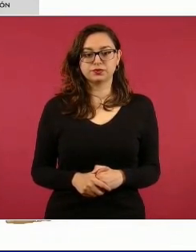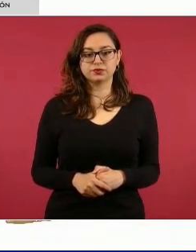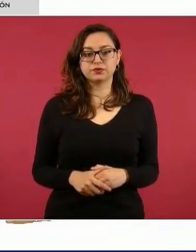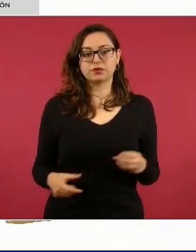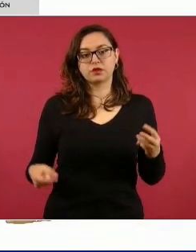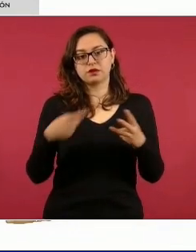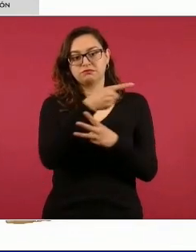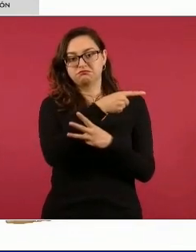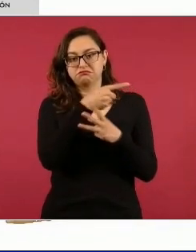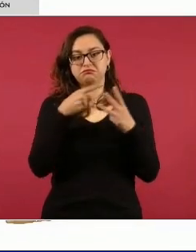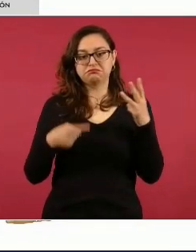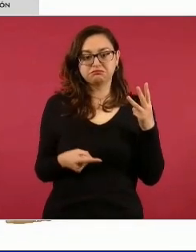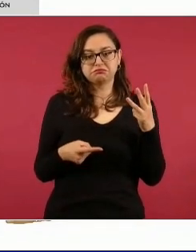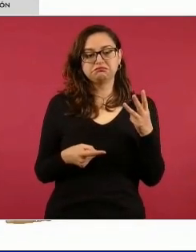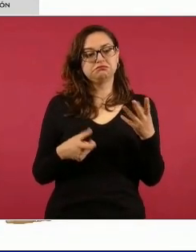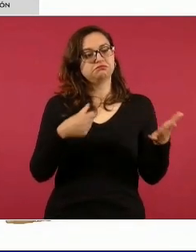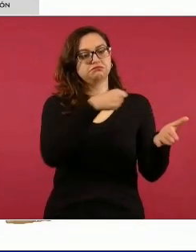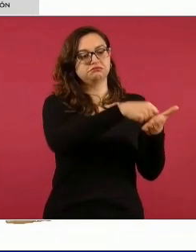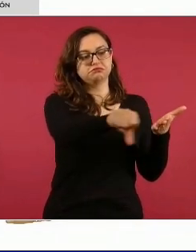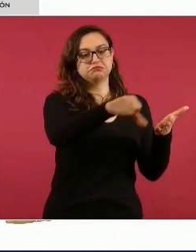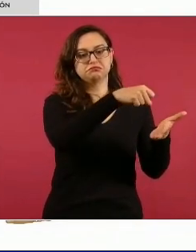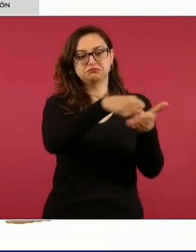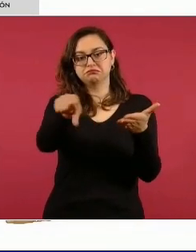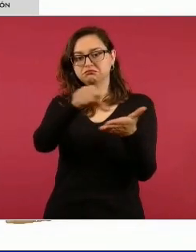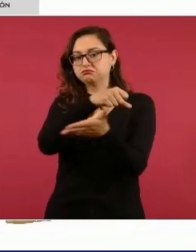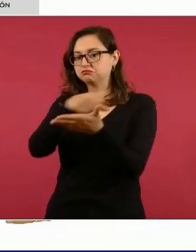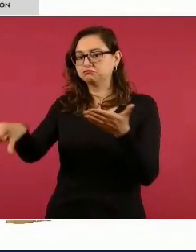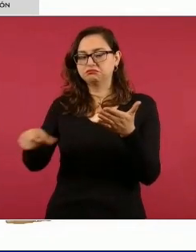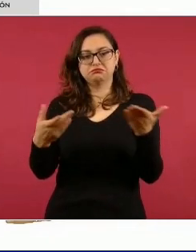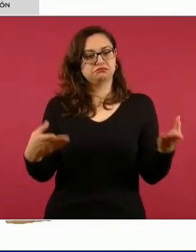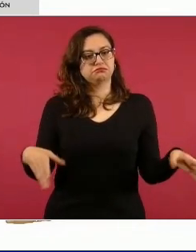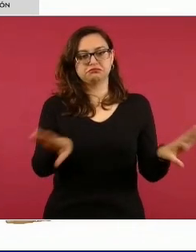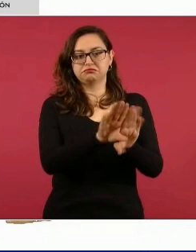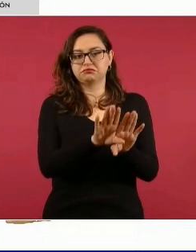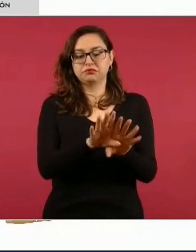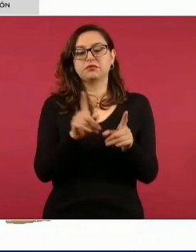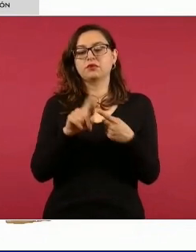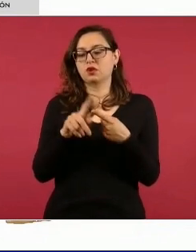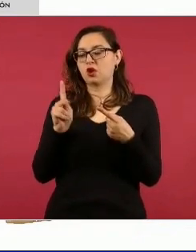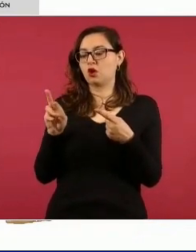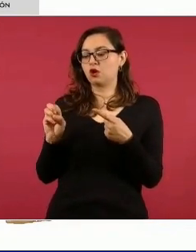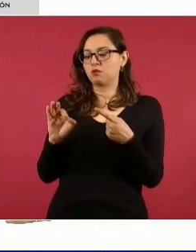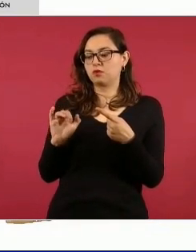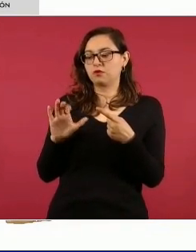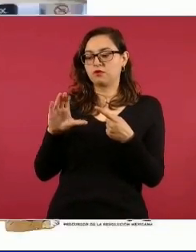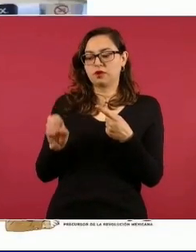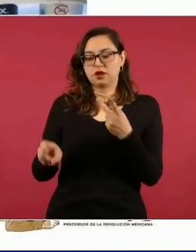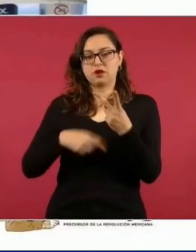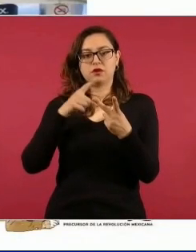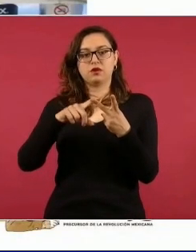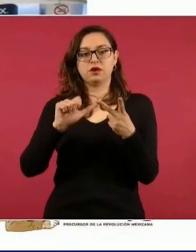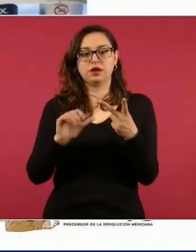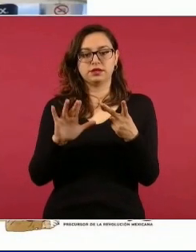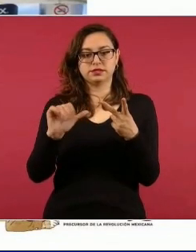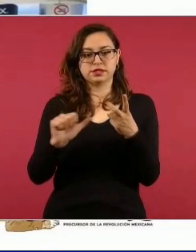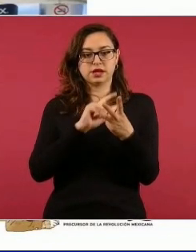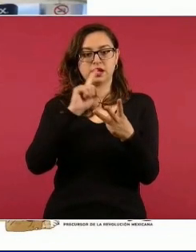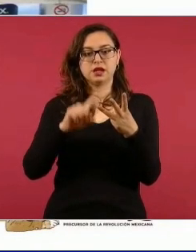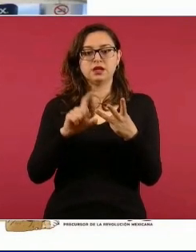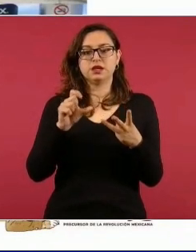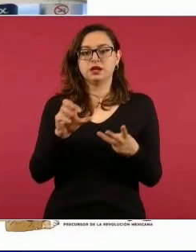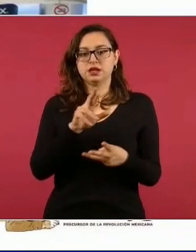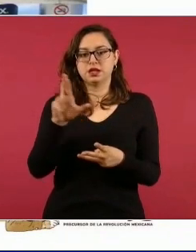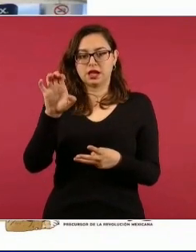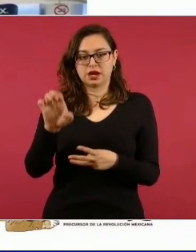Estos operativos participó, como habíamos mencionado, no solo Profeco, también la ASEA y la CRE,